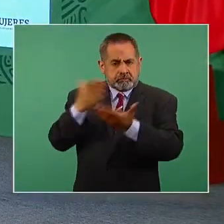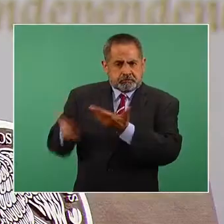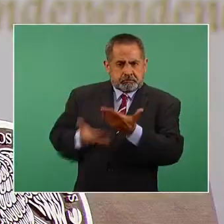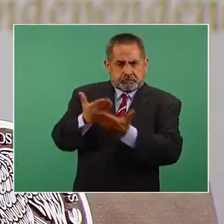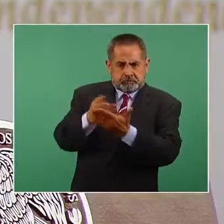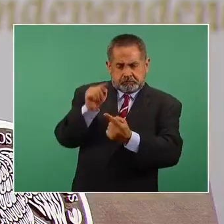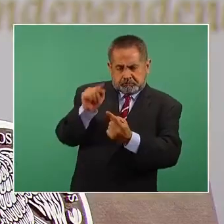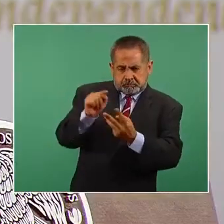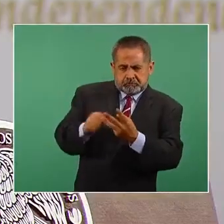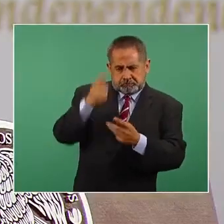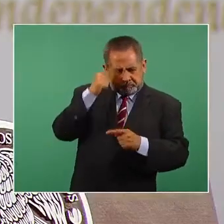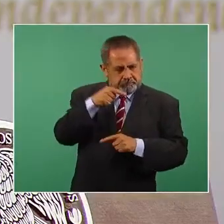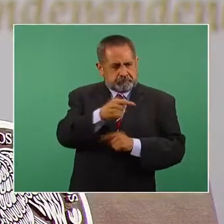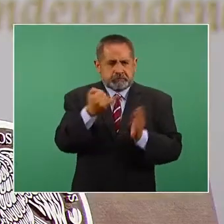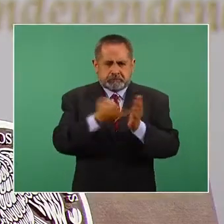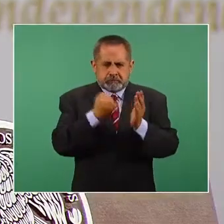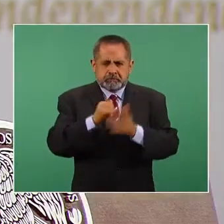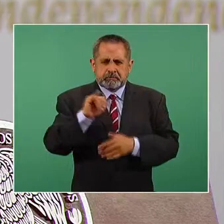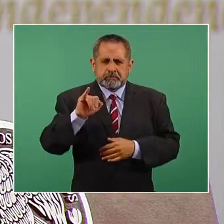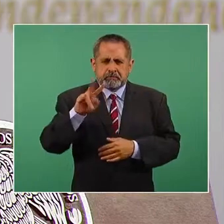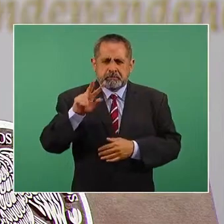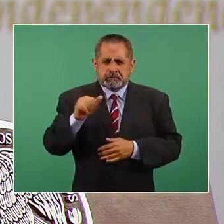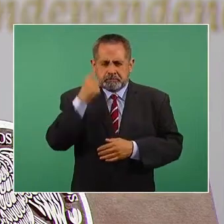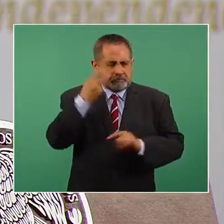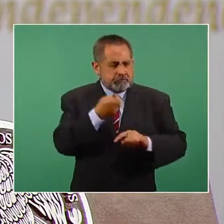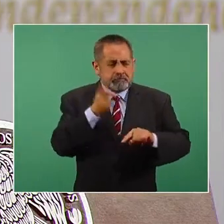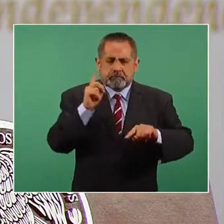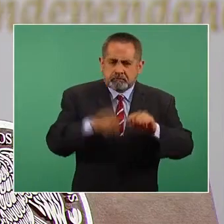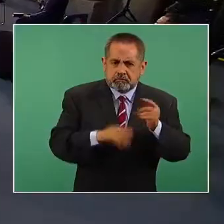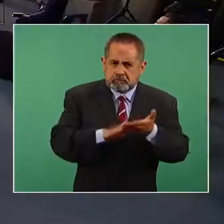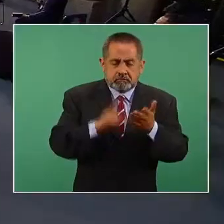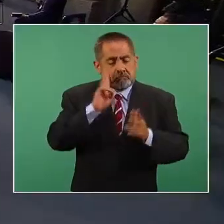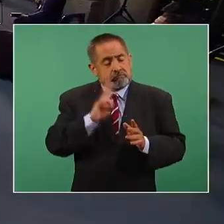a eliminar el IVA en estos productos.